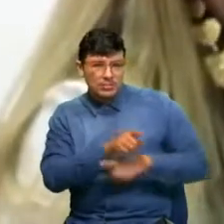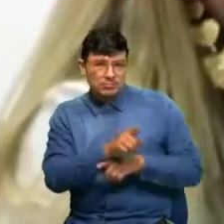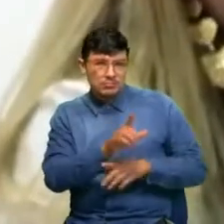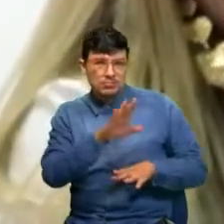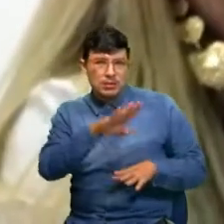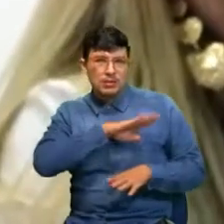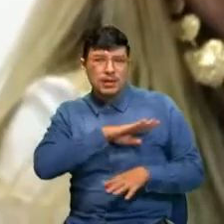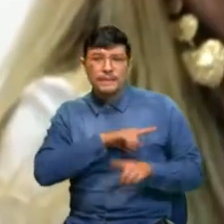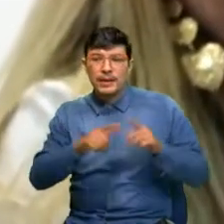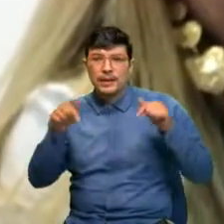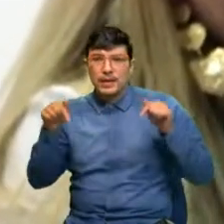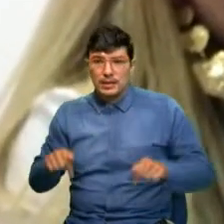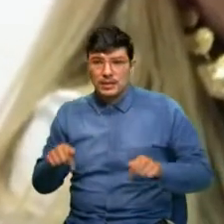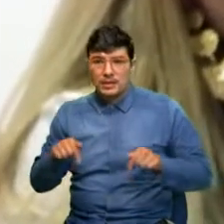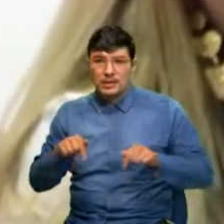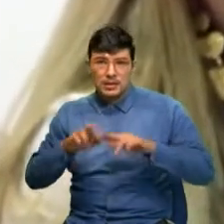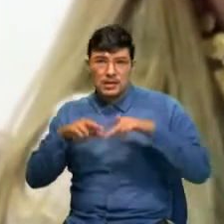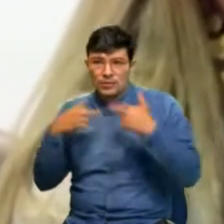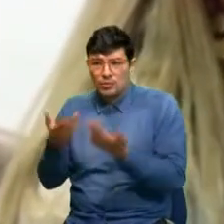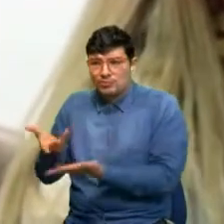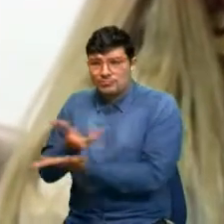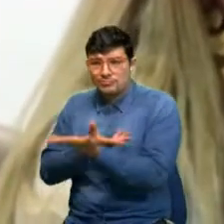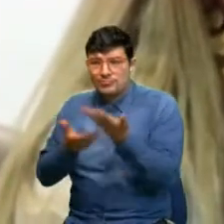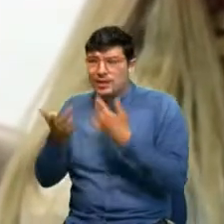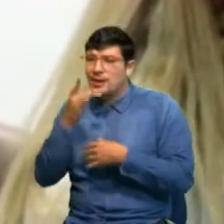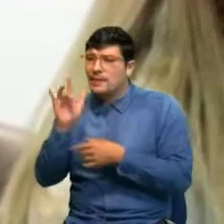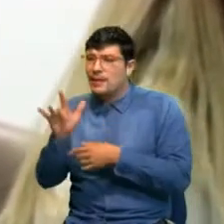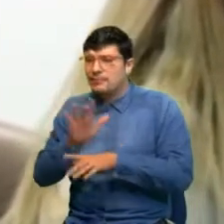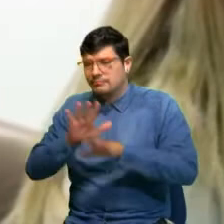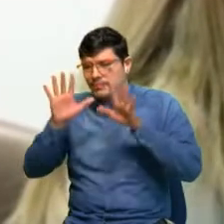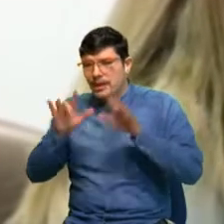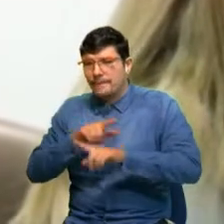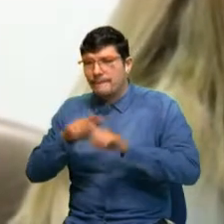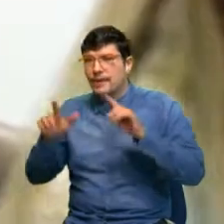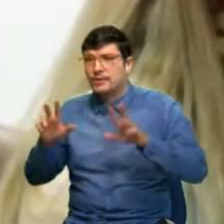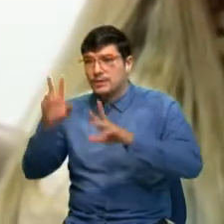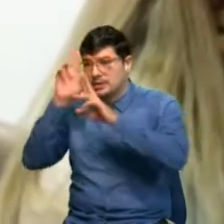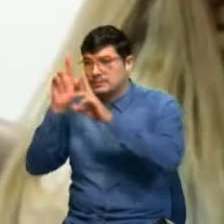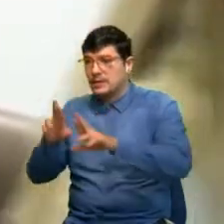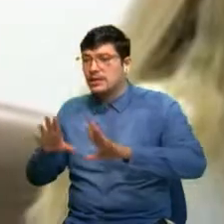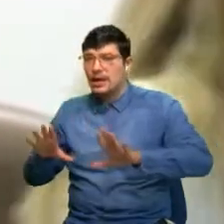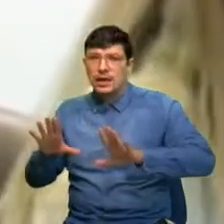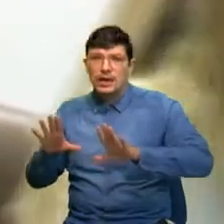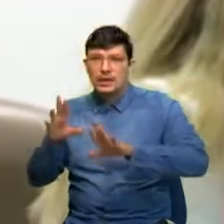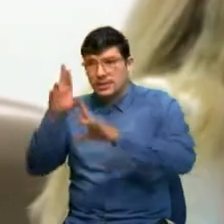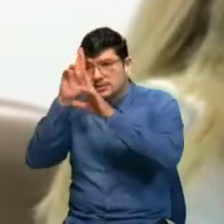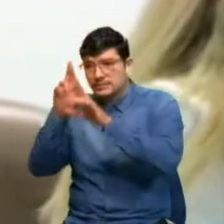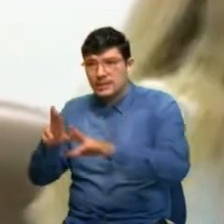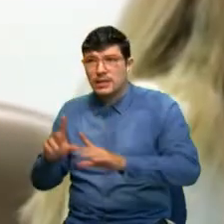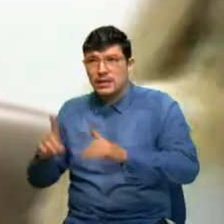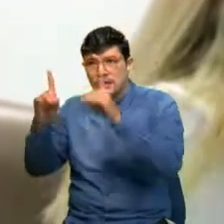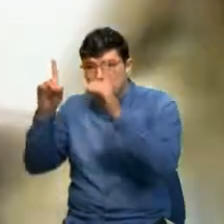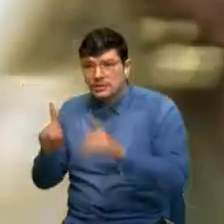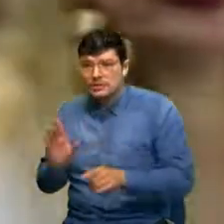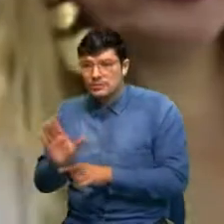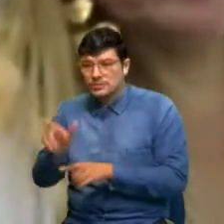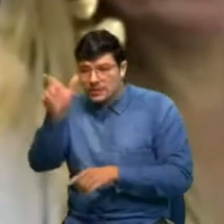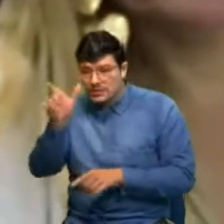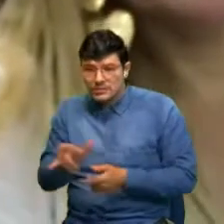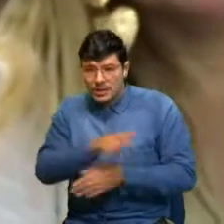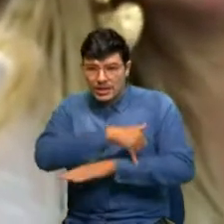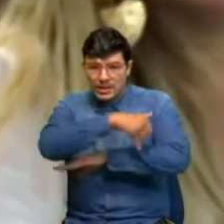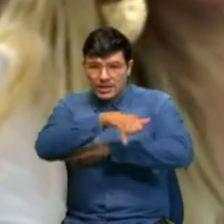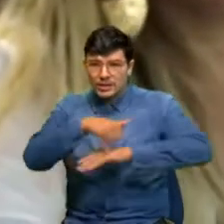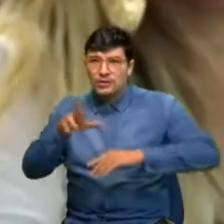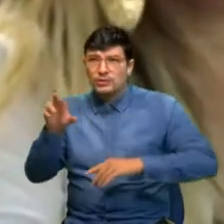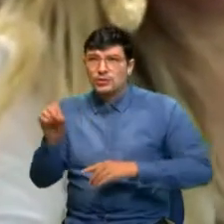El gabinete municipal lamenta, pero respeta genuinamente la decisión del ingeniero Rodolfo, quien en su